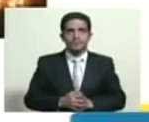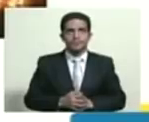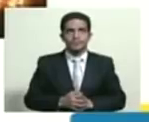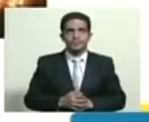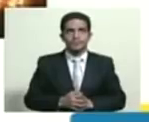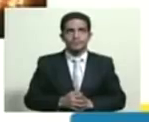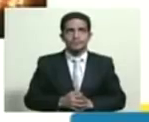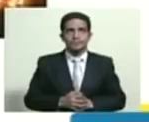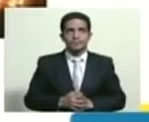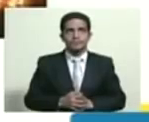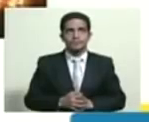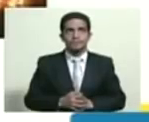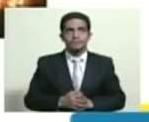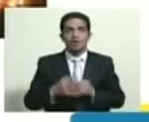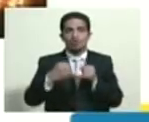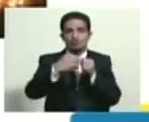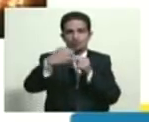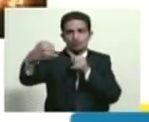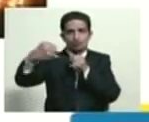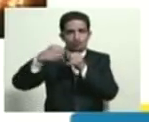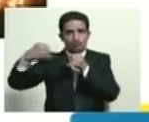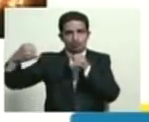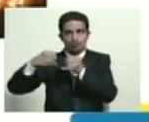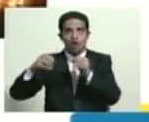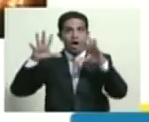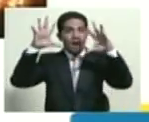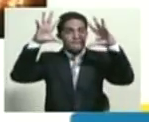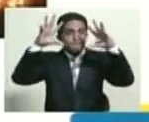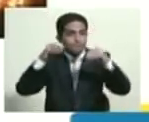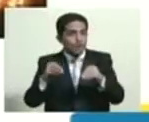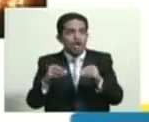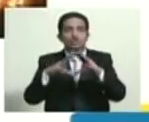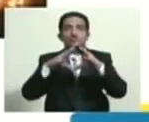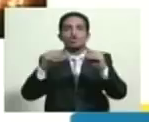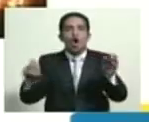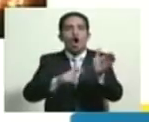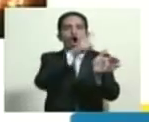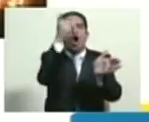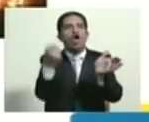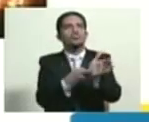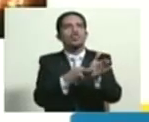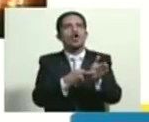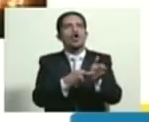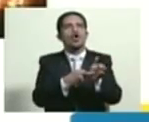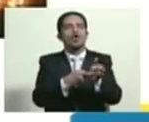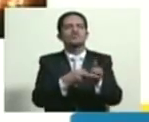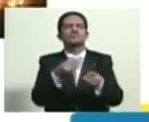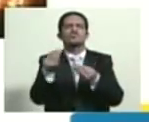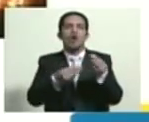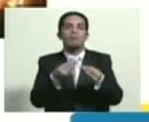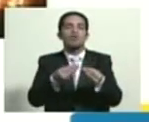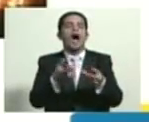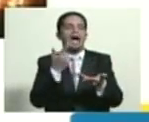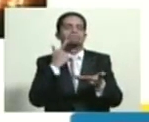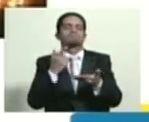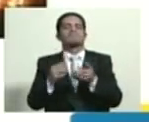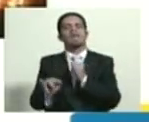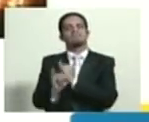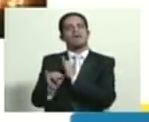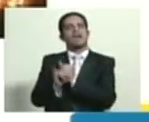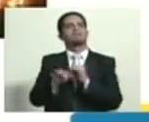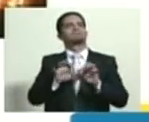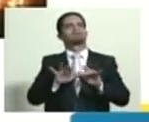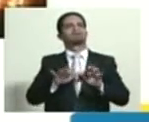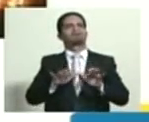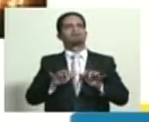cuando lograron cortar el suministro de todo el sistema eléctrico nacional por la vía de un ataque cibernético con elementos,